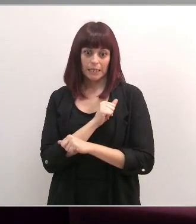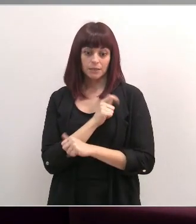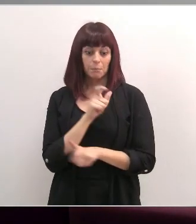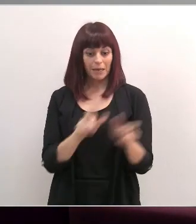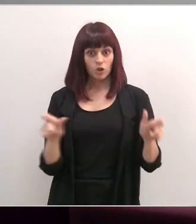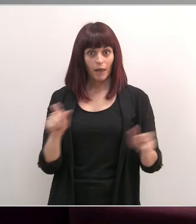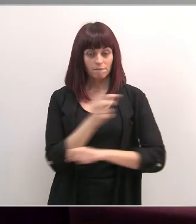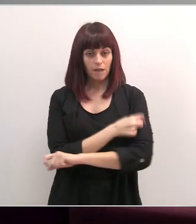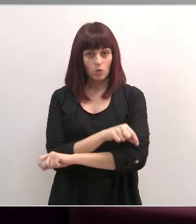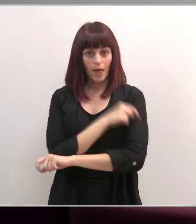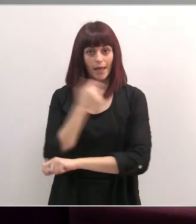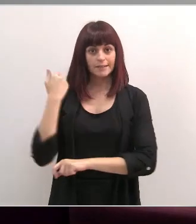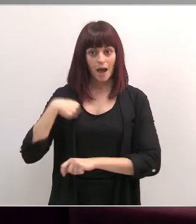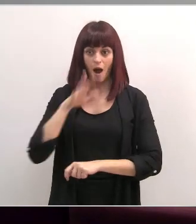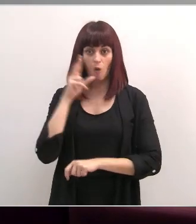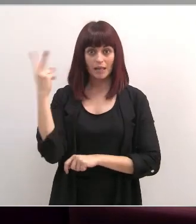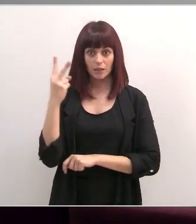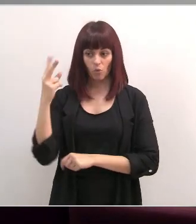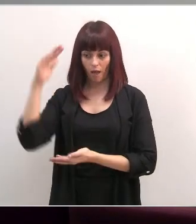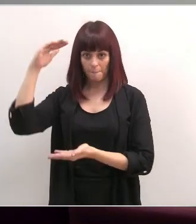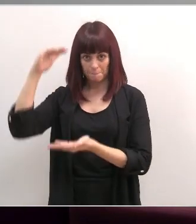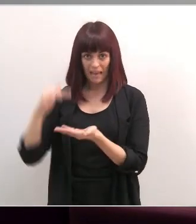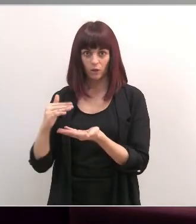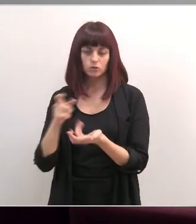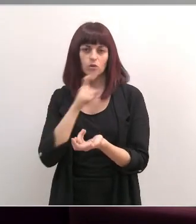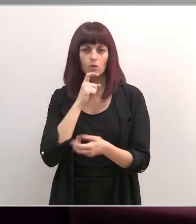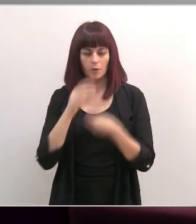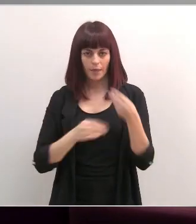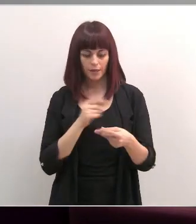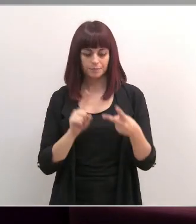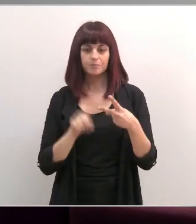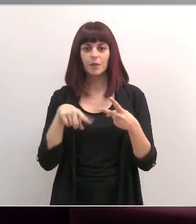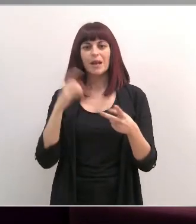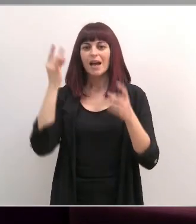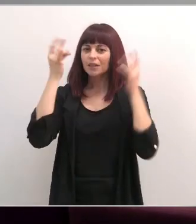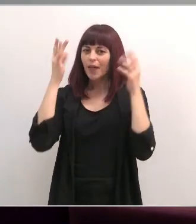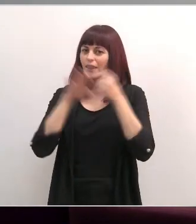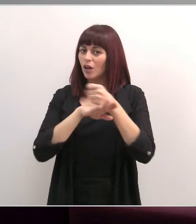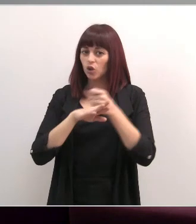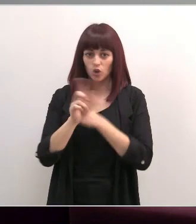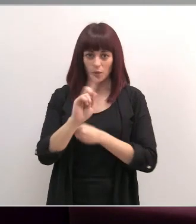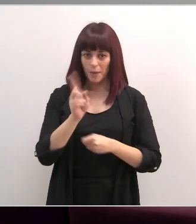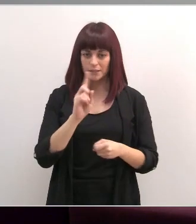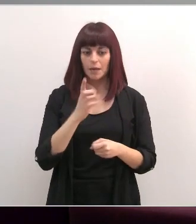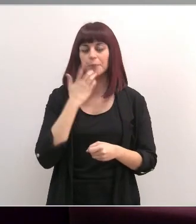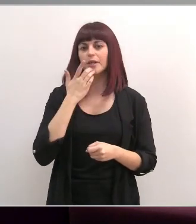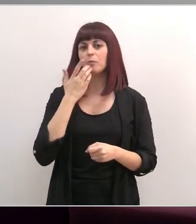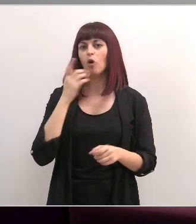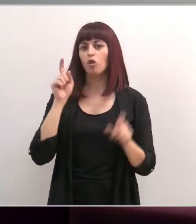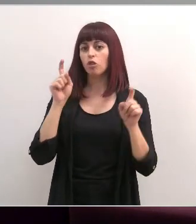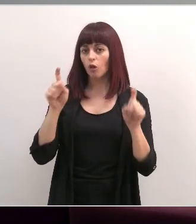están vacunadas. Y luego, sobre la limitación de la actividad no esencial, ¿afecta a la